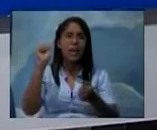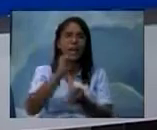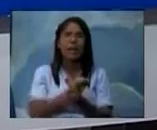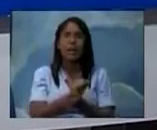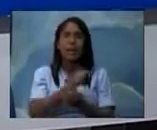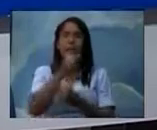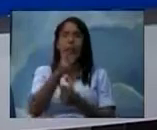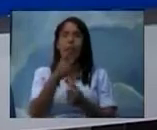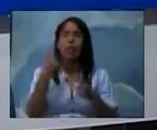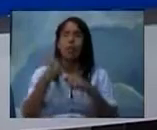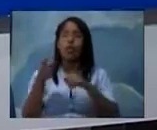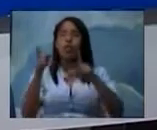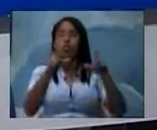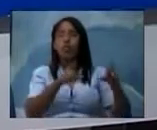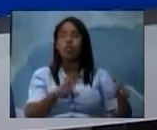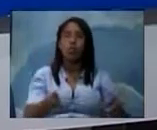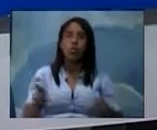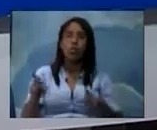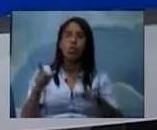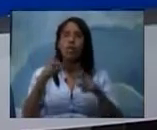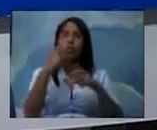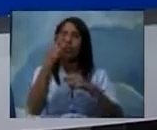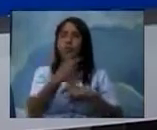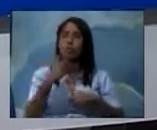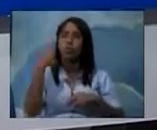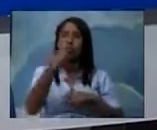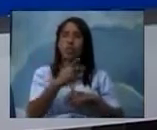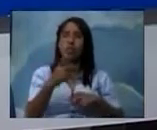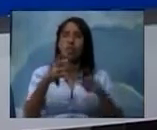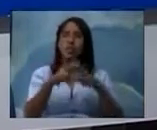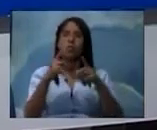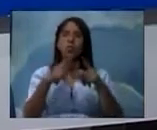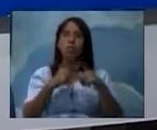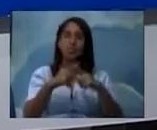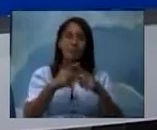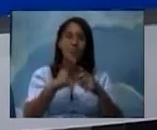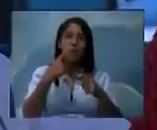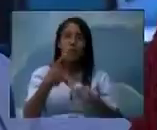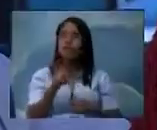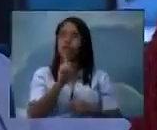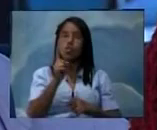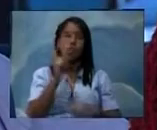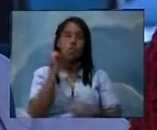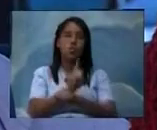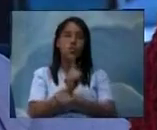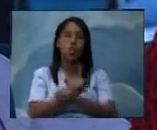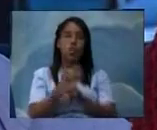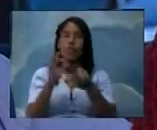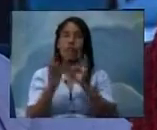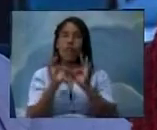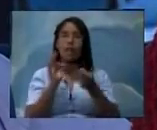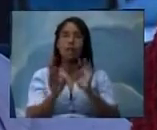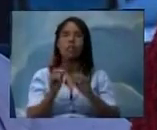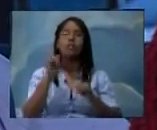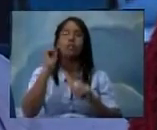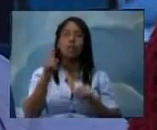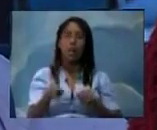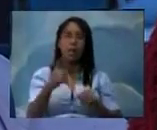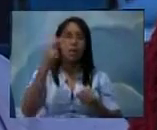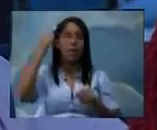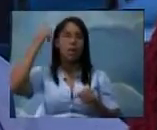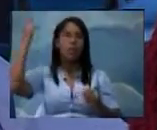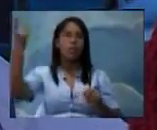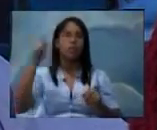esclavo, extranjero, de otro idioma, le iba a decir no solamente la interpretación, sino también